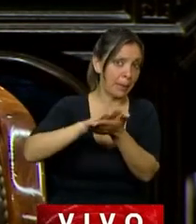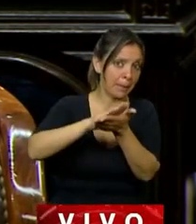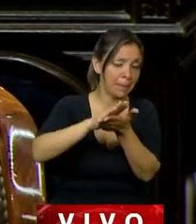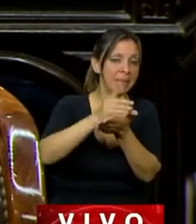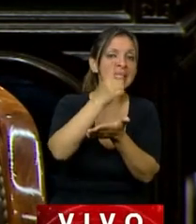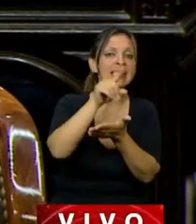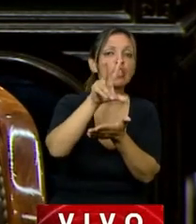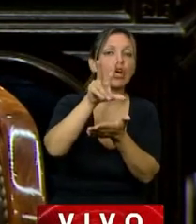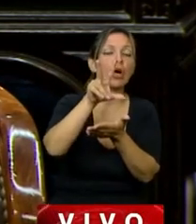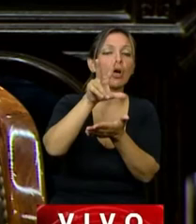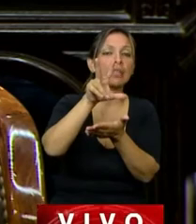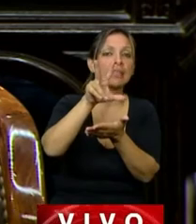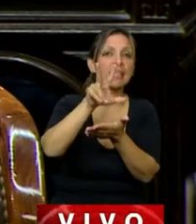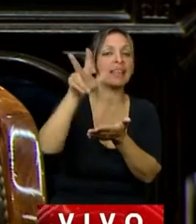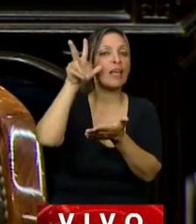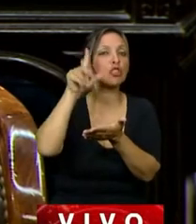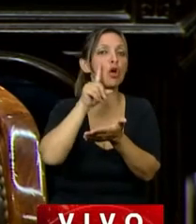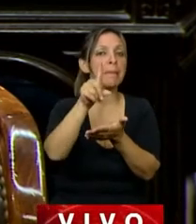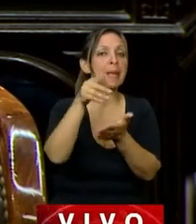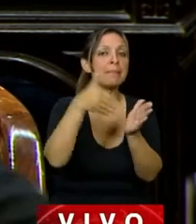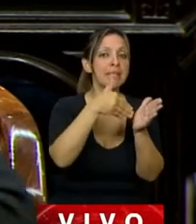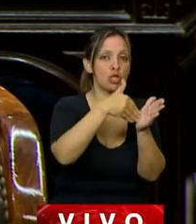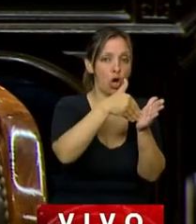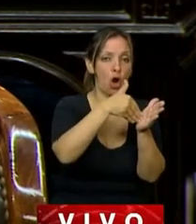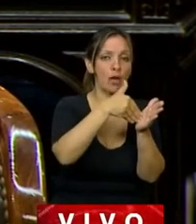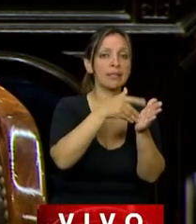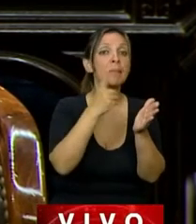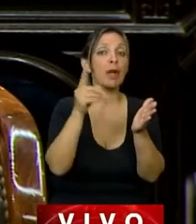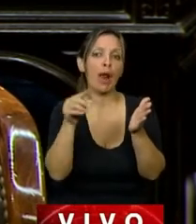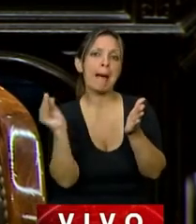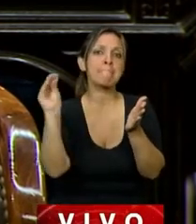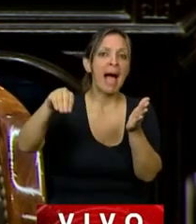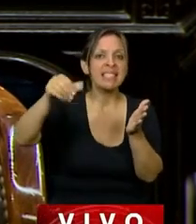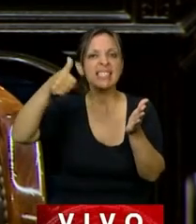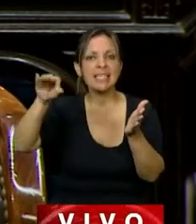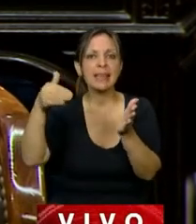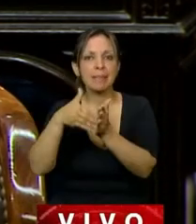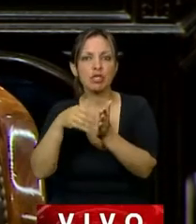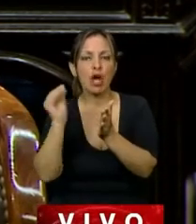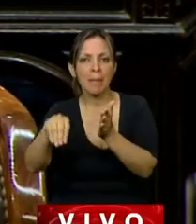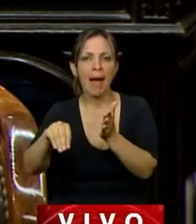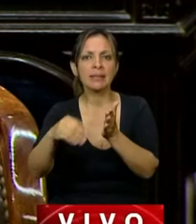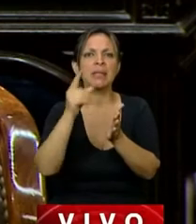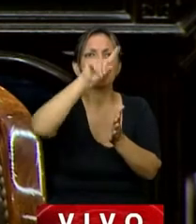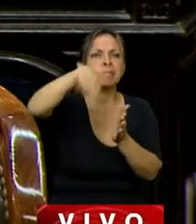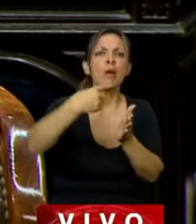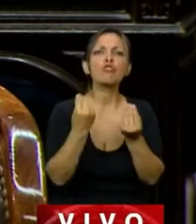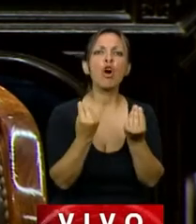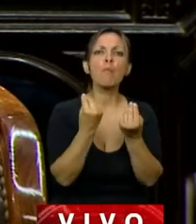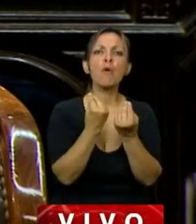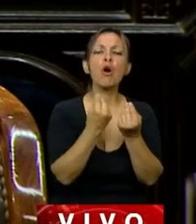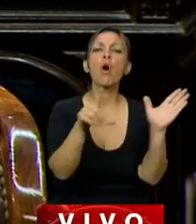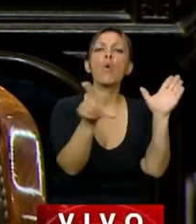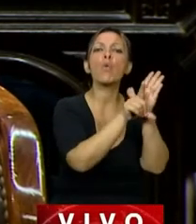de 138 mil millones, pero además recursos provenientes de una ley que ustedes